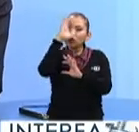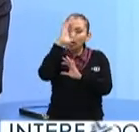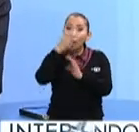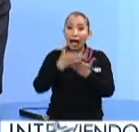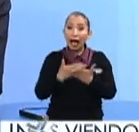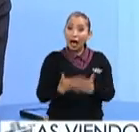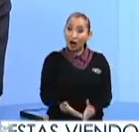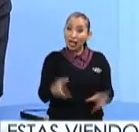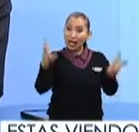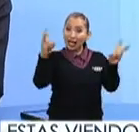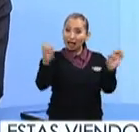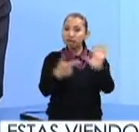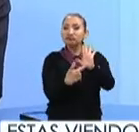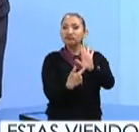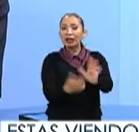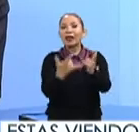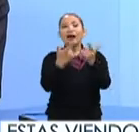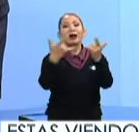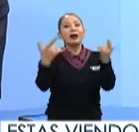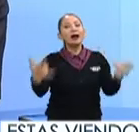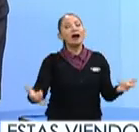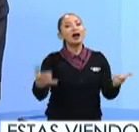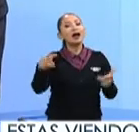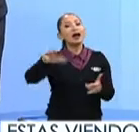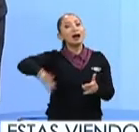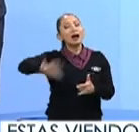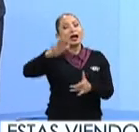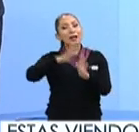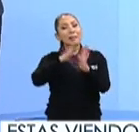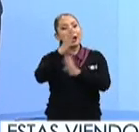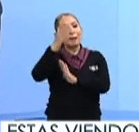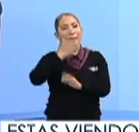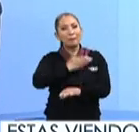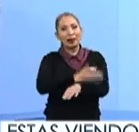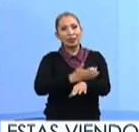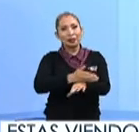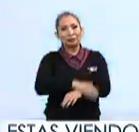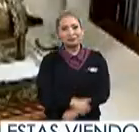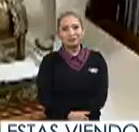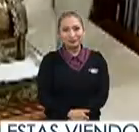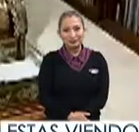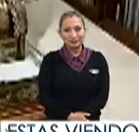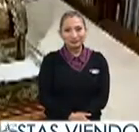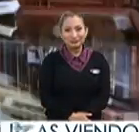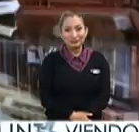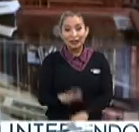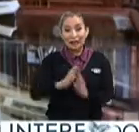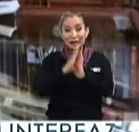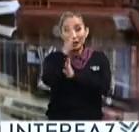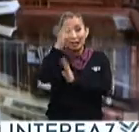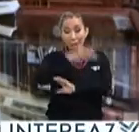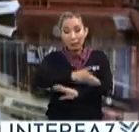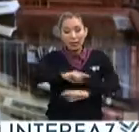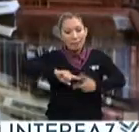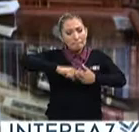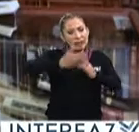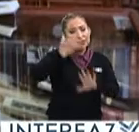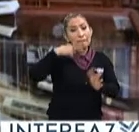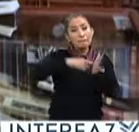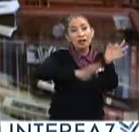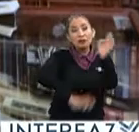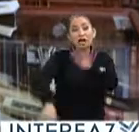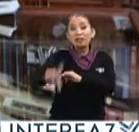En esta ocasión nos presentan la historia de la Librería Madero. La Librería Madero nace